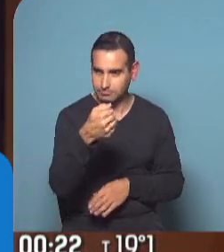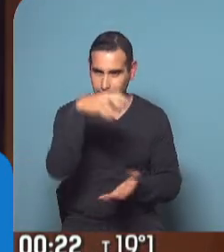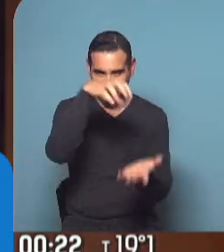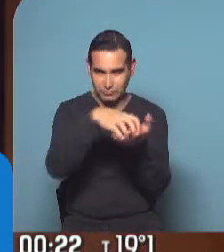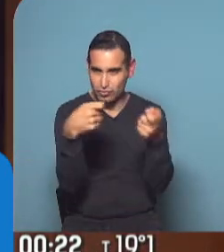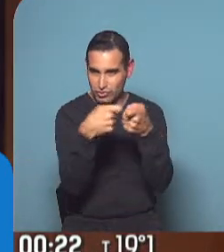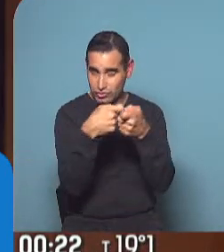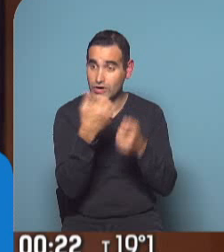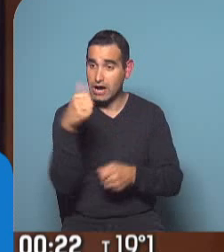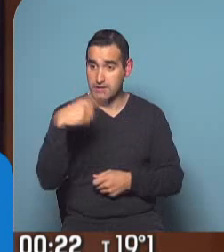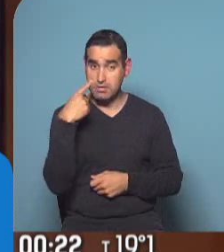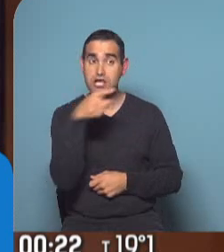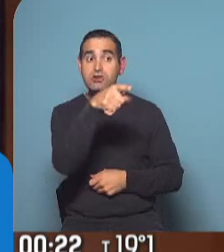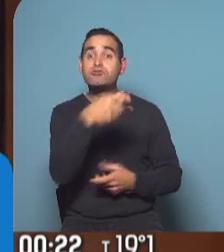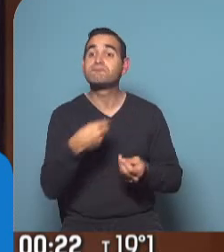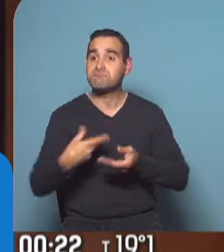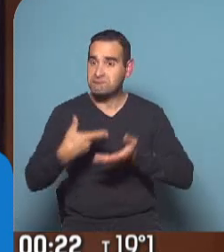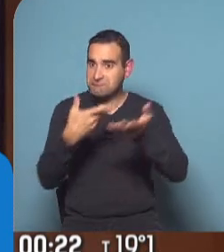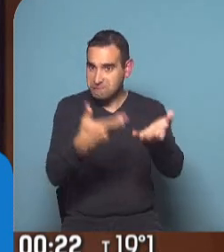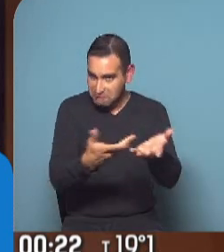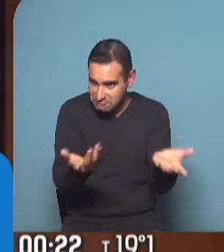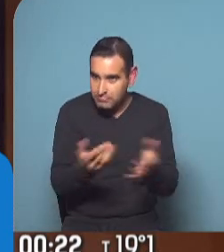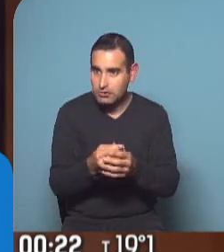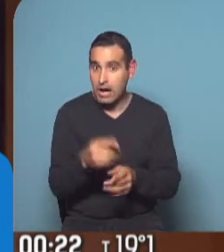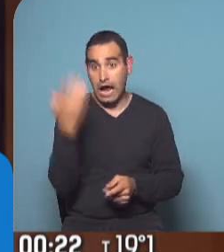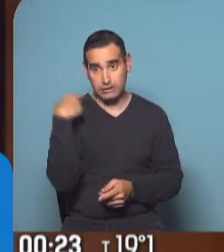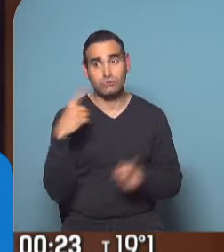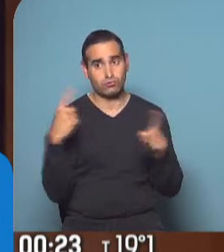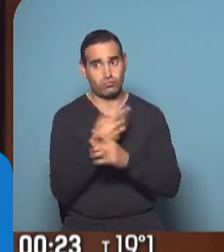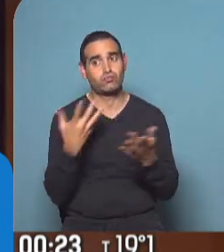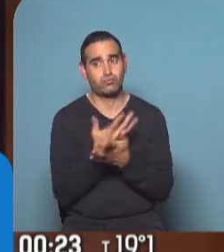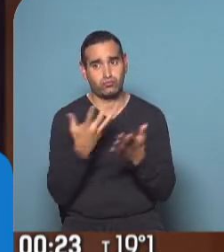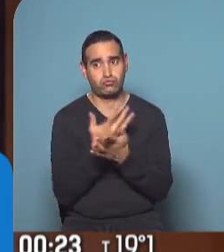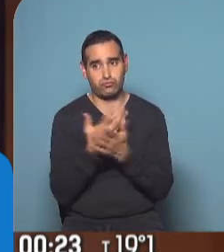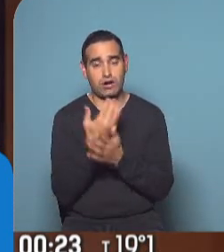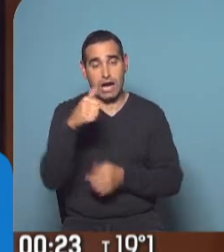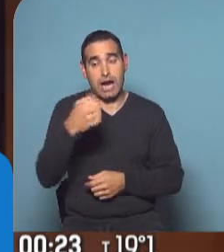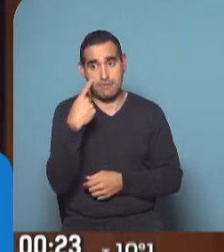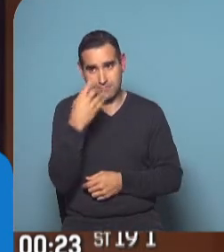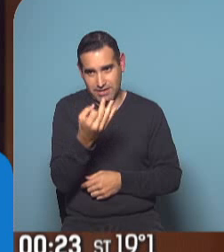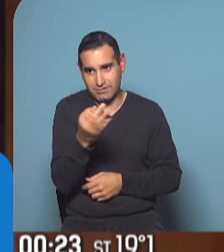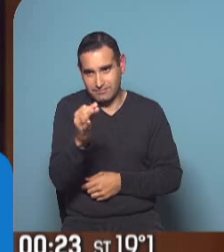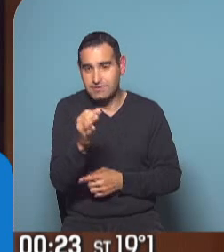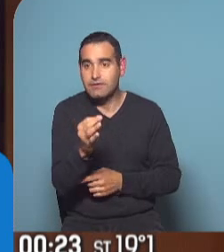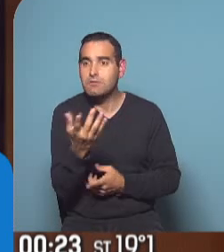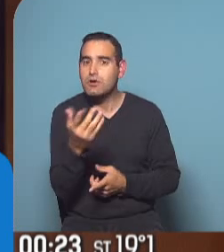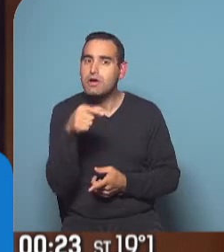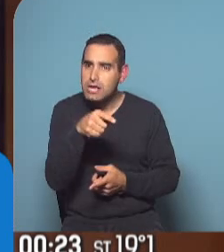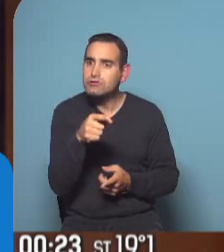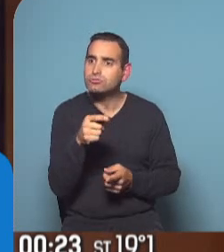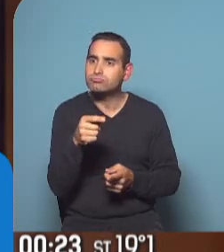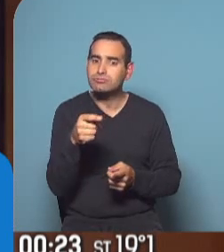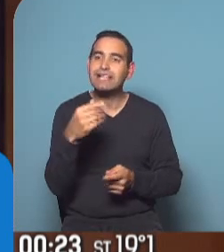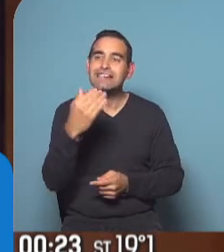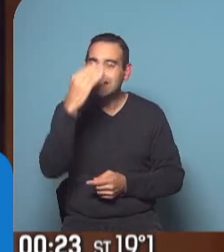mira qué recepción porque la mía con todo lo que había sufrido y sin embargo tuvo la apertura de darnos 15